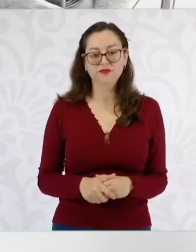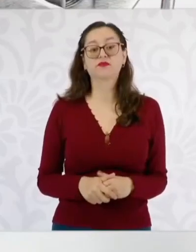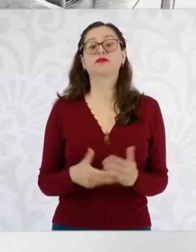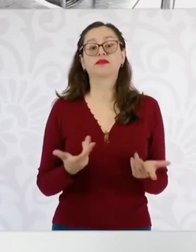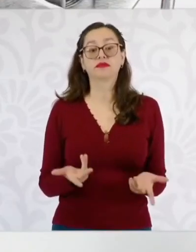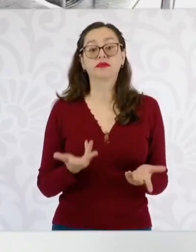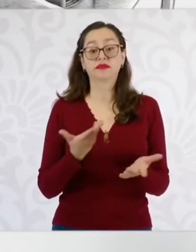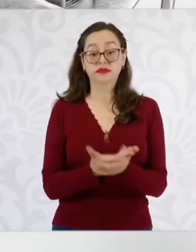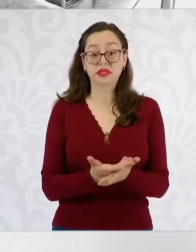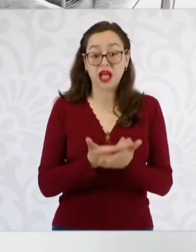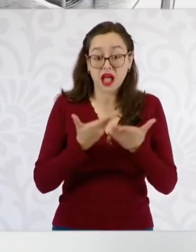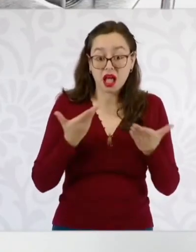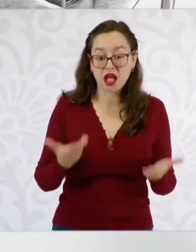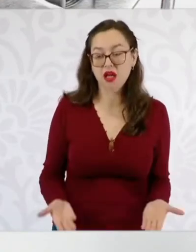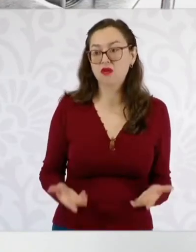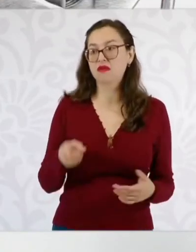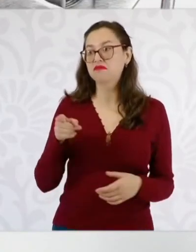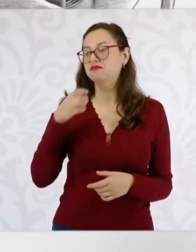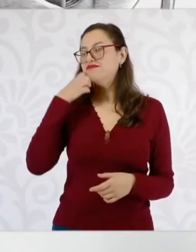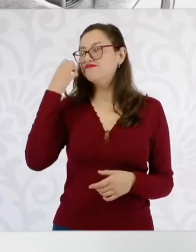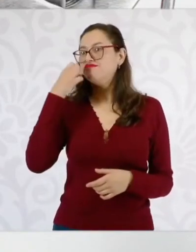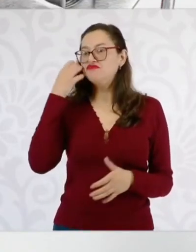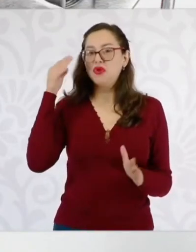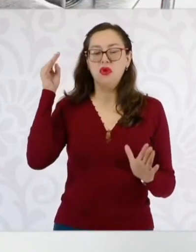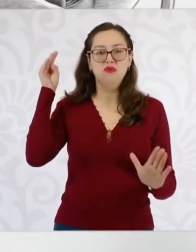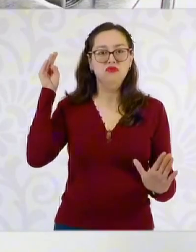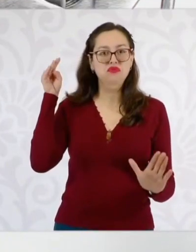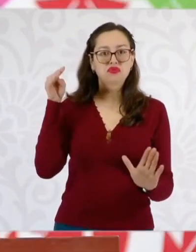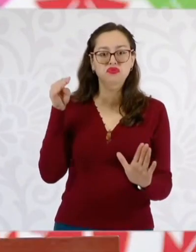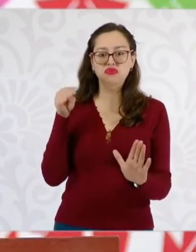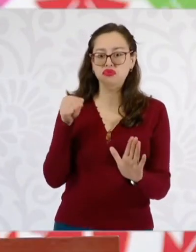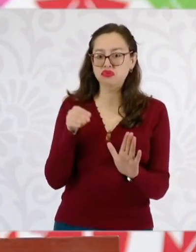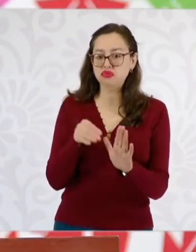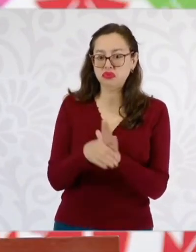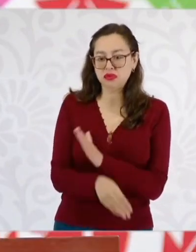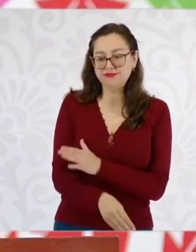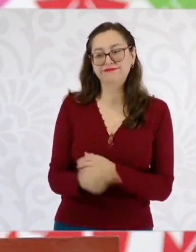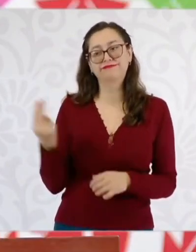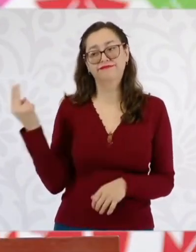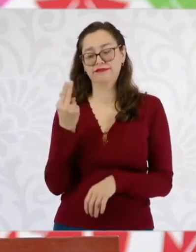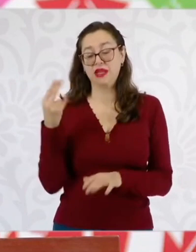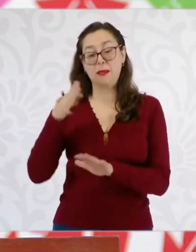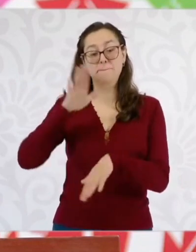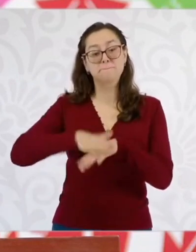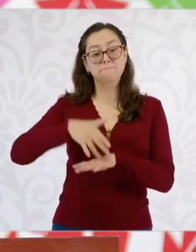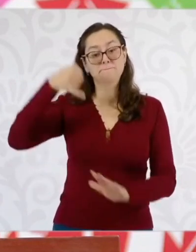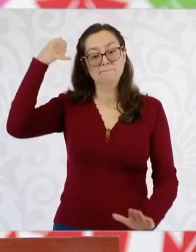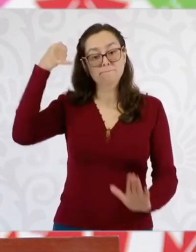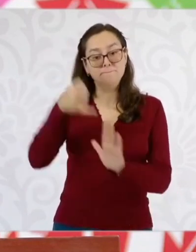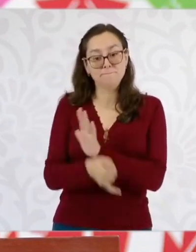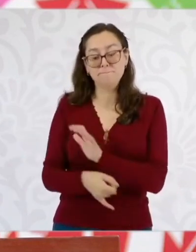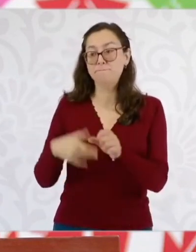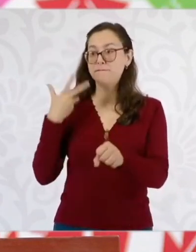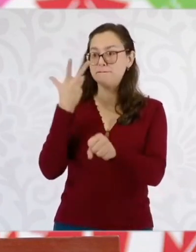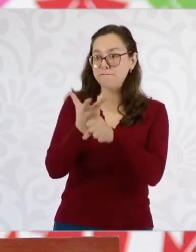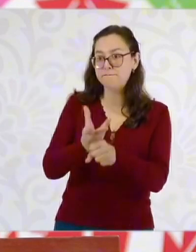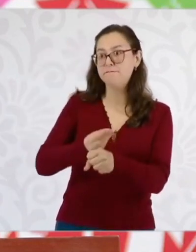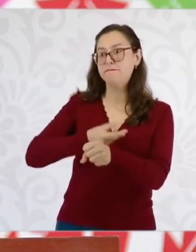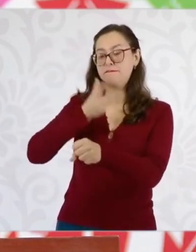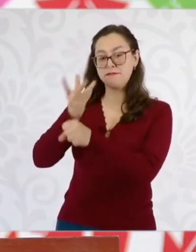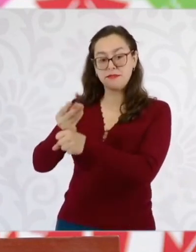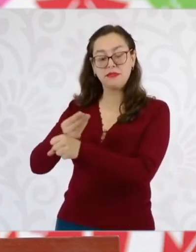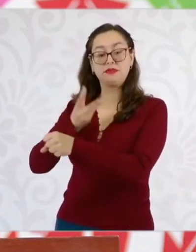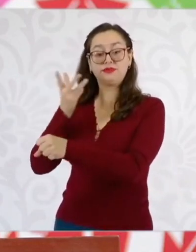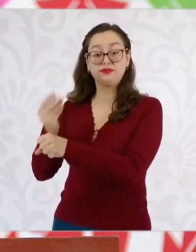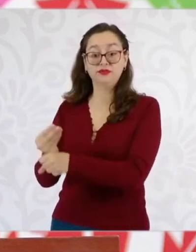se requiere de un trabajo integral, profundo, de renovación de las escuelas, y sería la segunda vez en la historia de estas escuelas